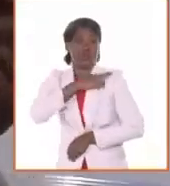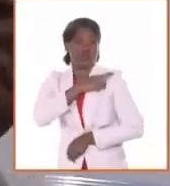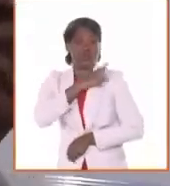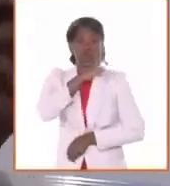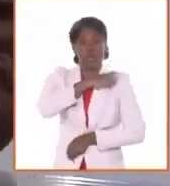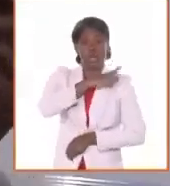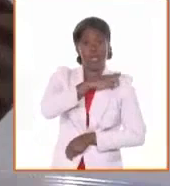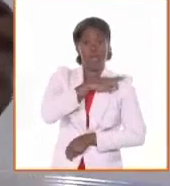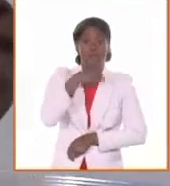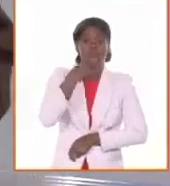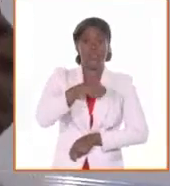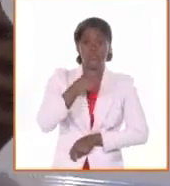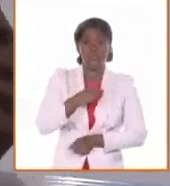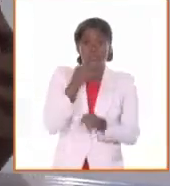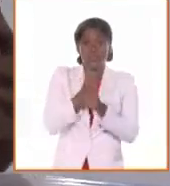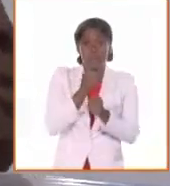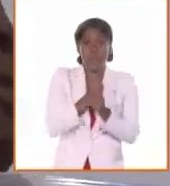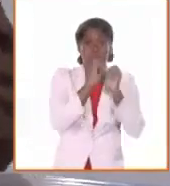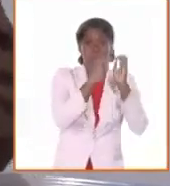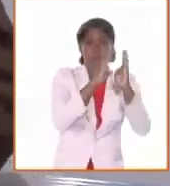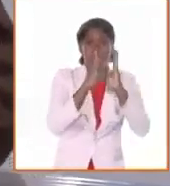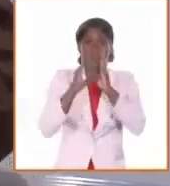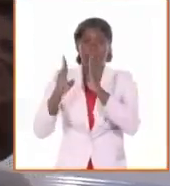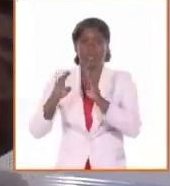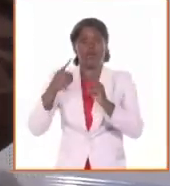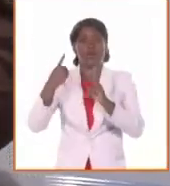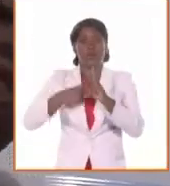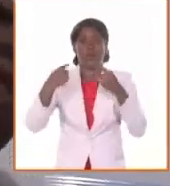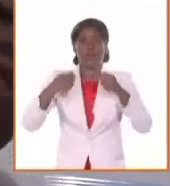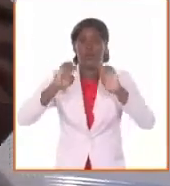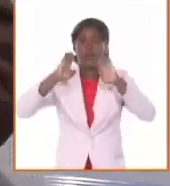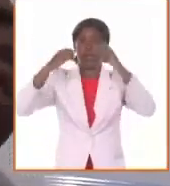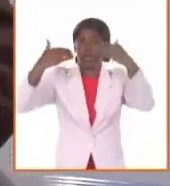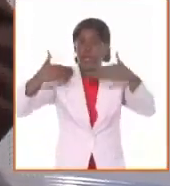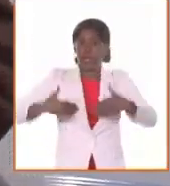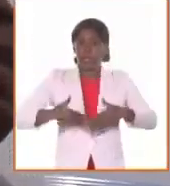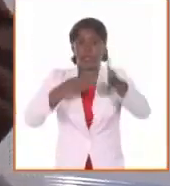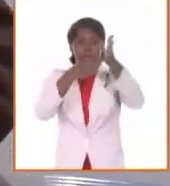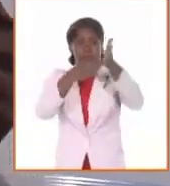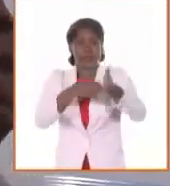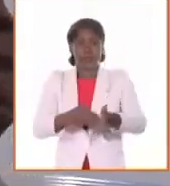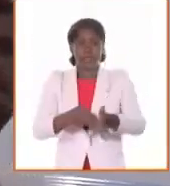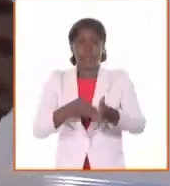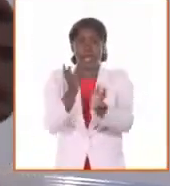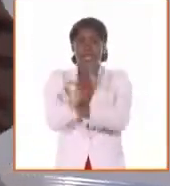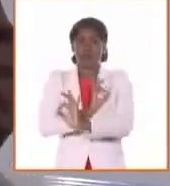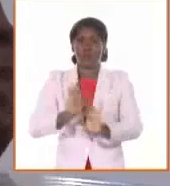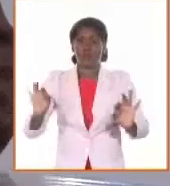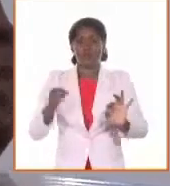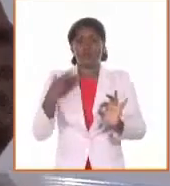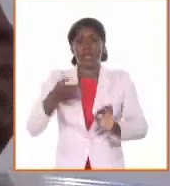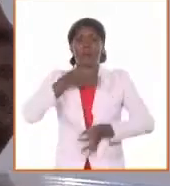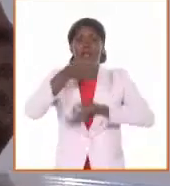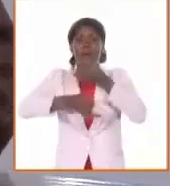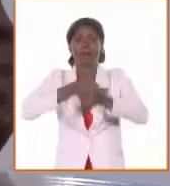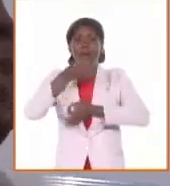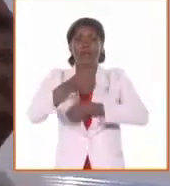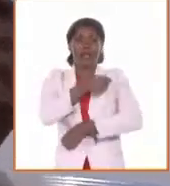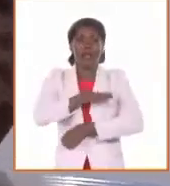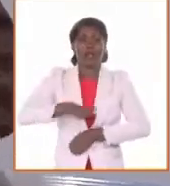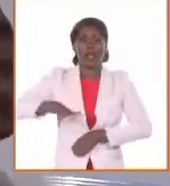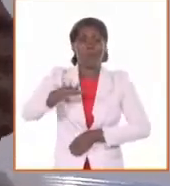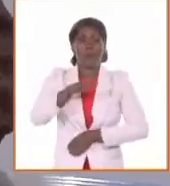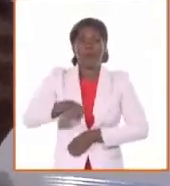tener un desempeño profesional y ético adecuado Fíjate que son los dos Pilares los dos canales para lograr de verdad